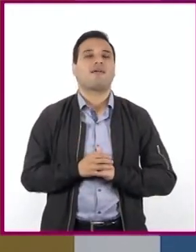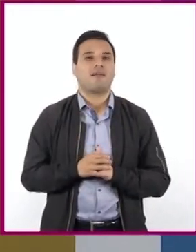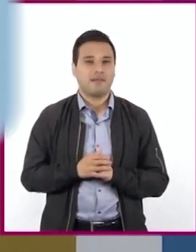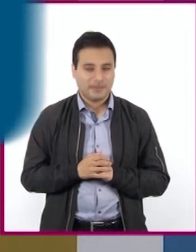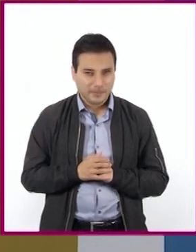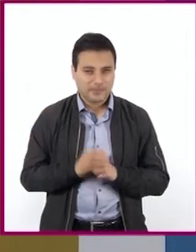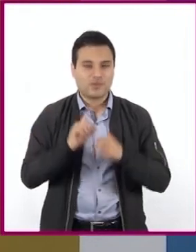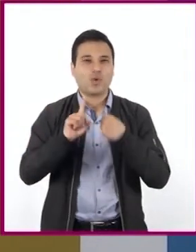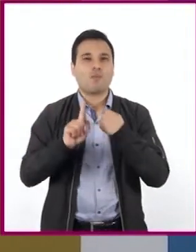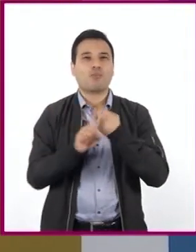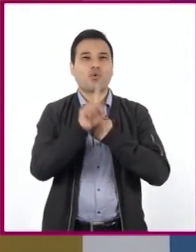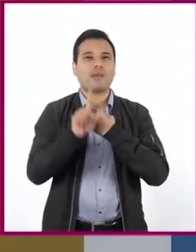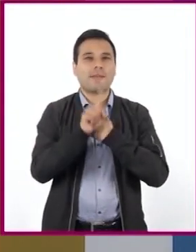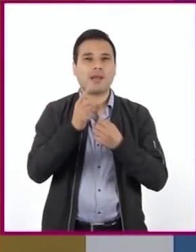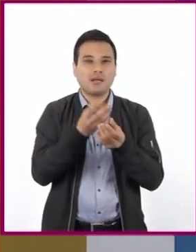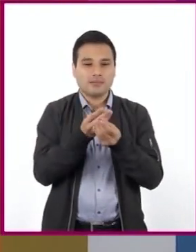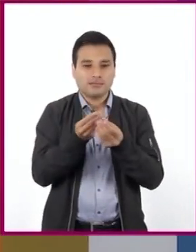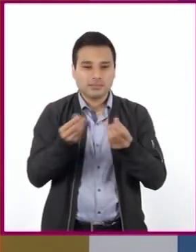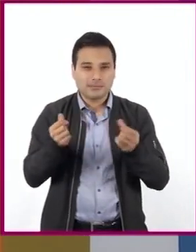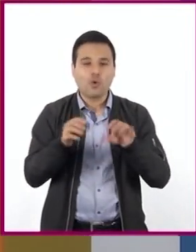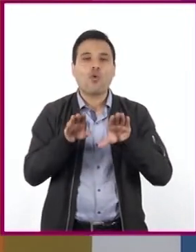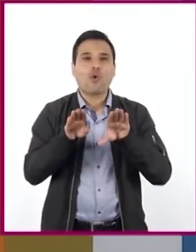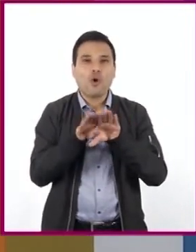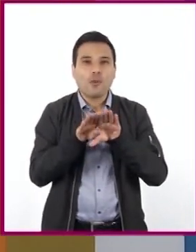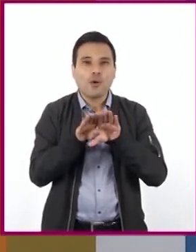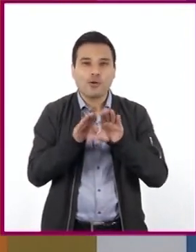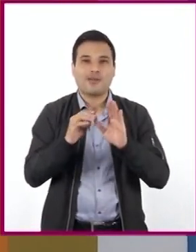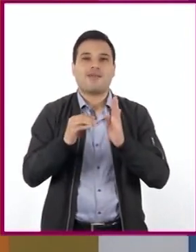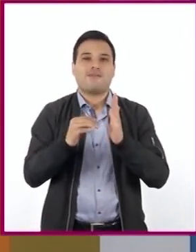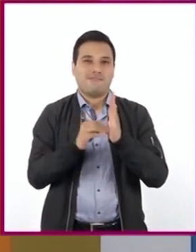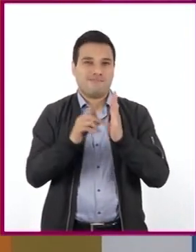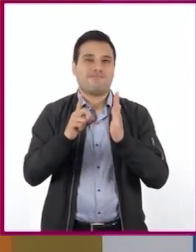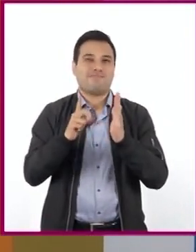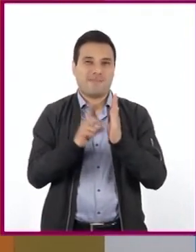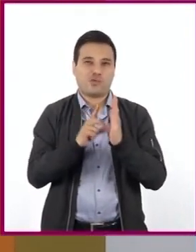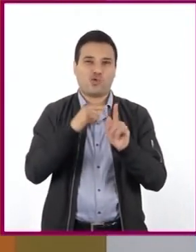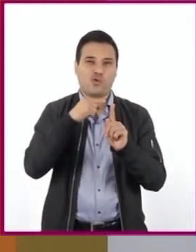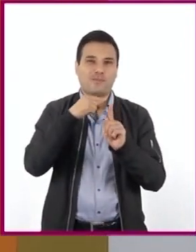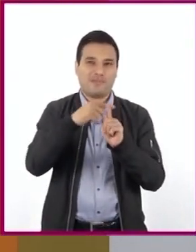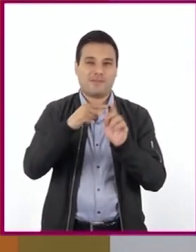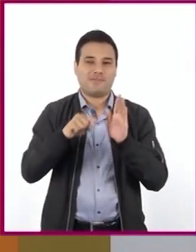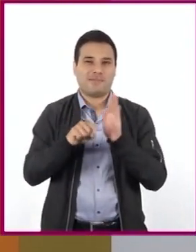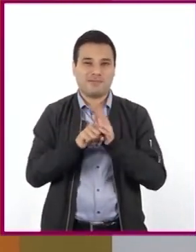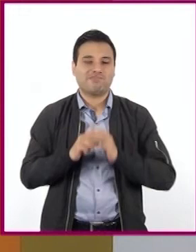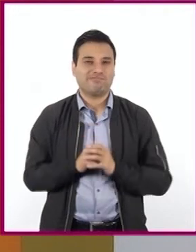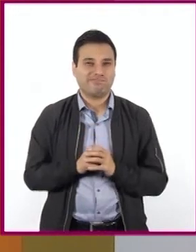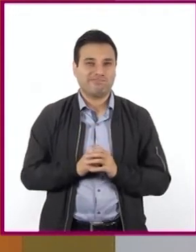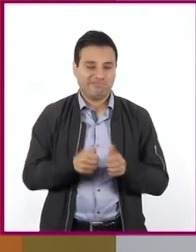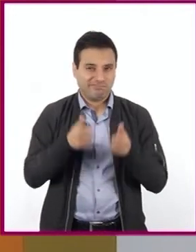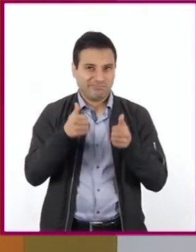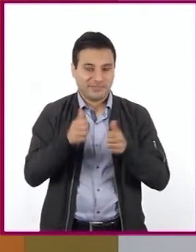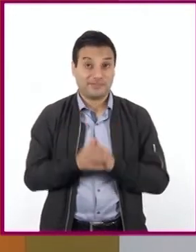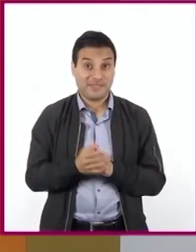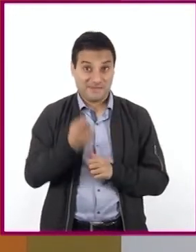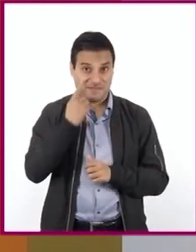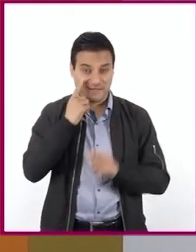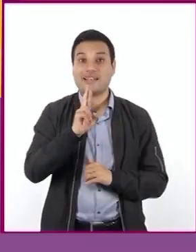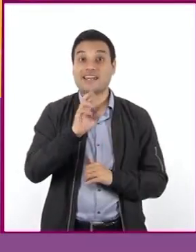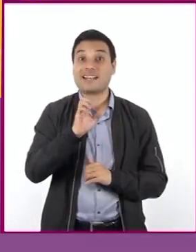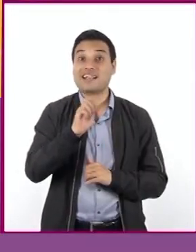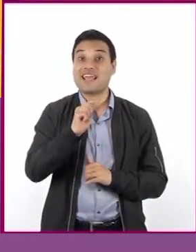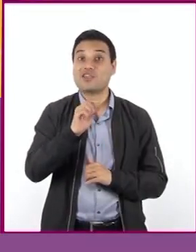problema mediante el sistema de ecuaciones lineales con dos incógnitas, los invito a realizar el siguiente